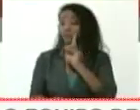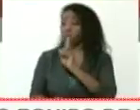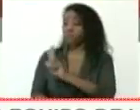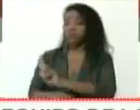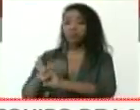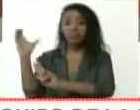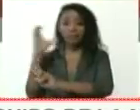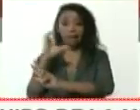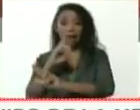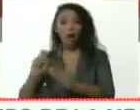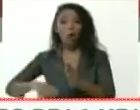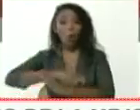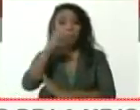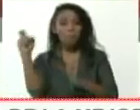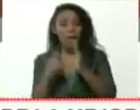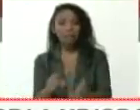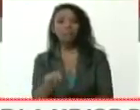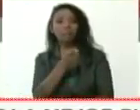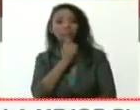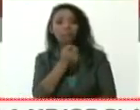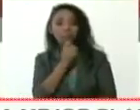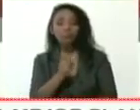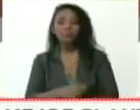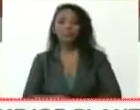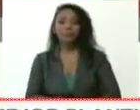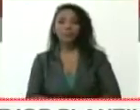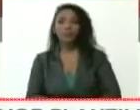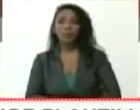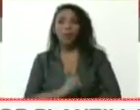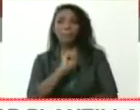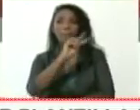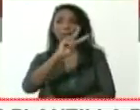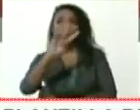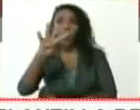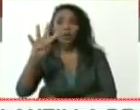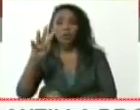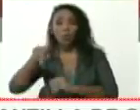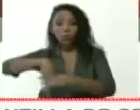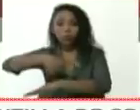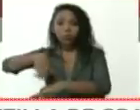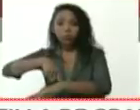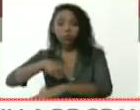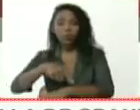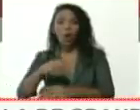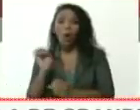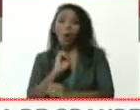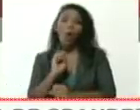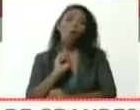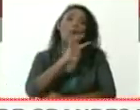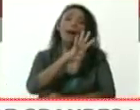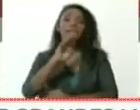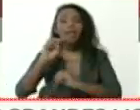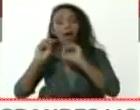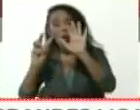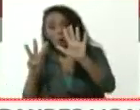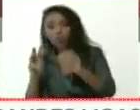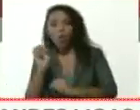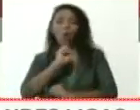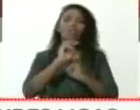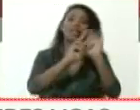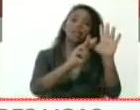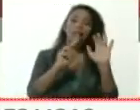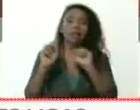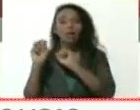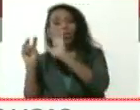una ciudad compleja, difícil, 24 horas sin electricidad, 48 horas sin electricidad, 72 horas sin